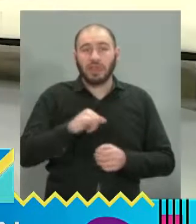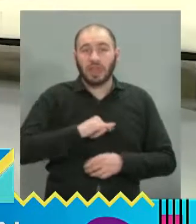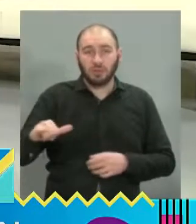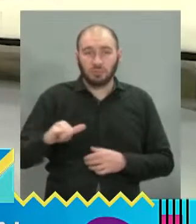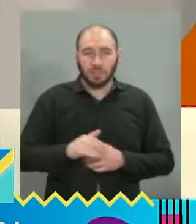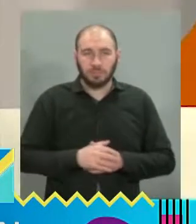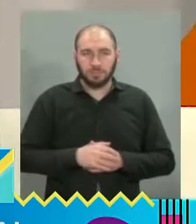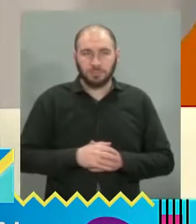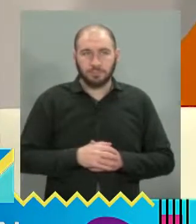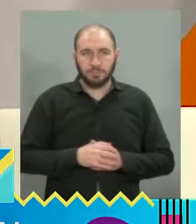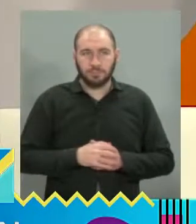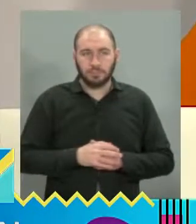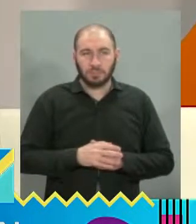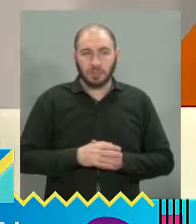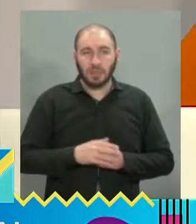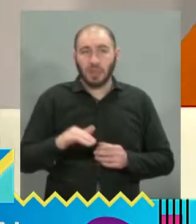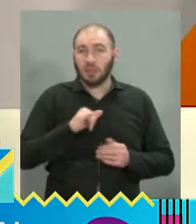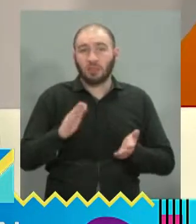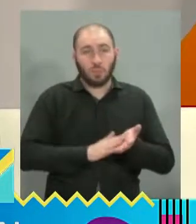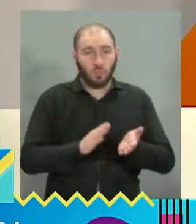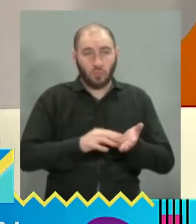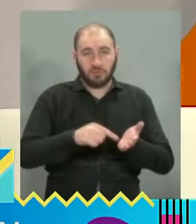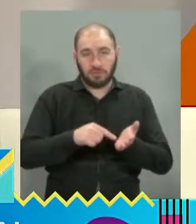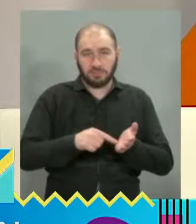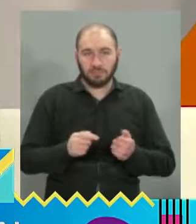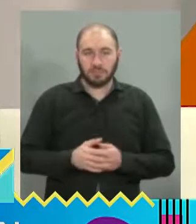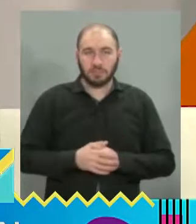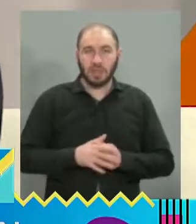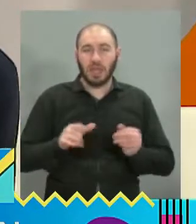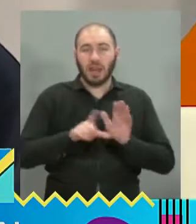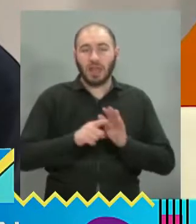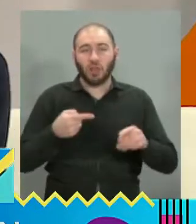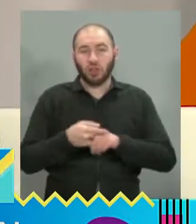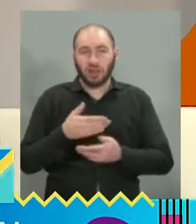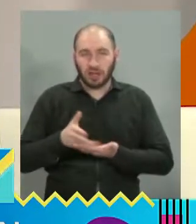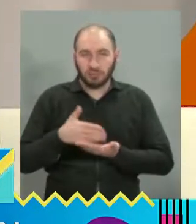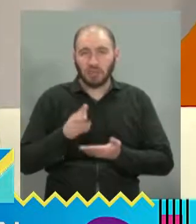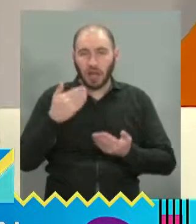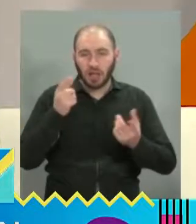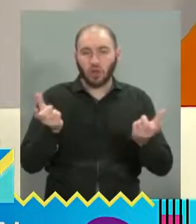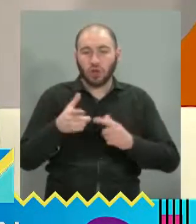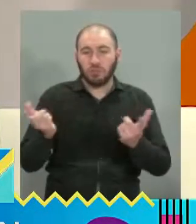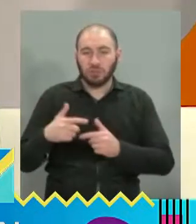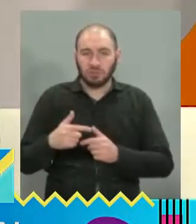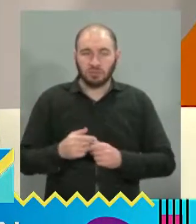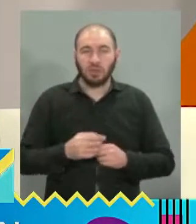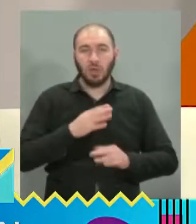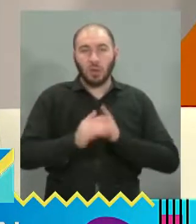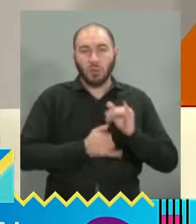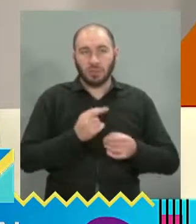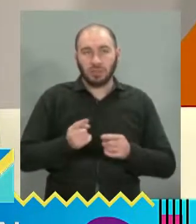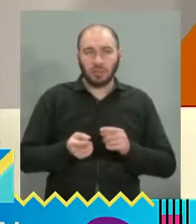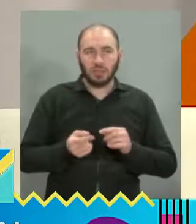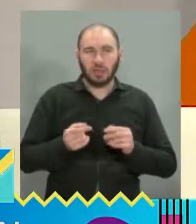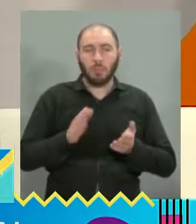denuncia, la misma tiene que ser probada. Bueno, en la ley antidiscriminatoria se está hablando, ahora en comisiones se está planteando invertir